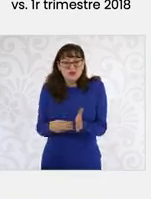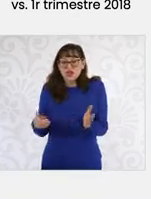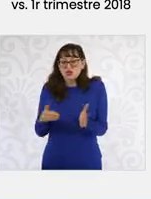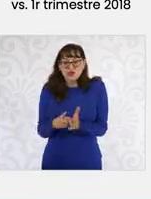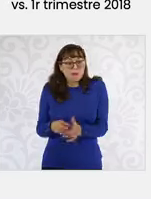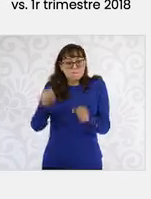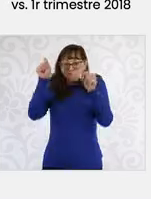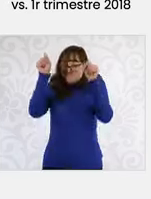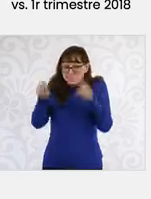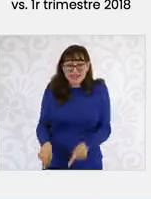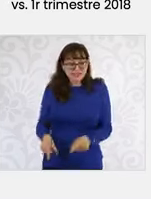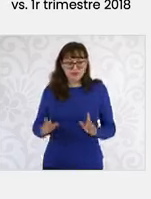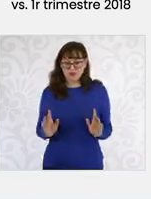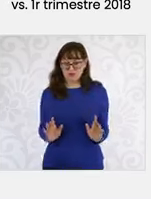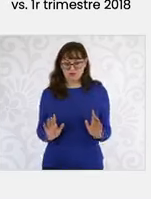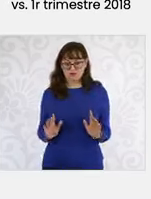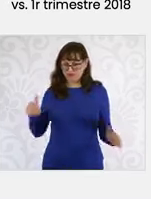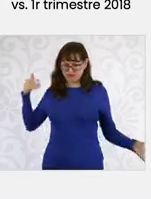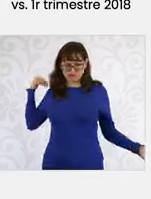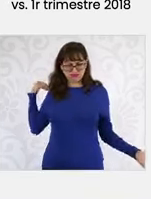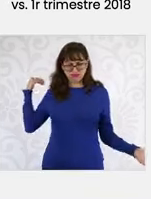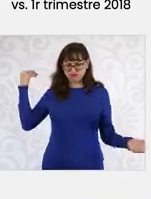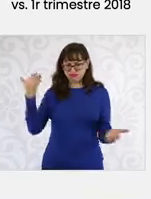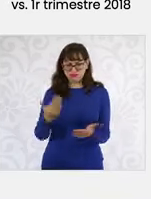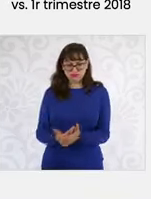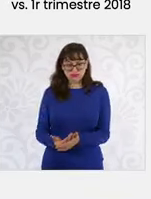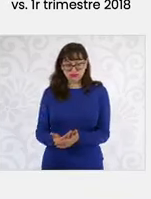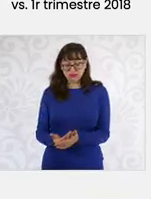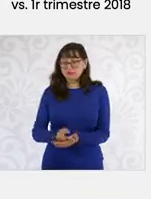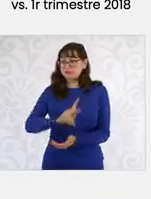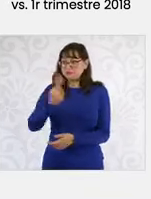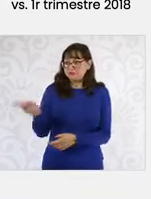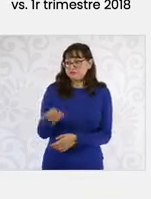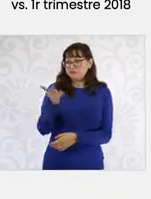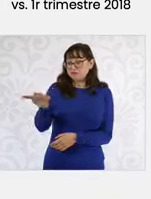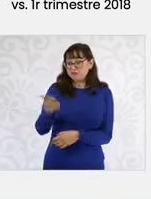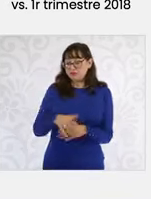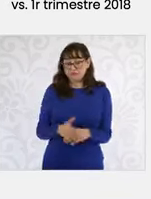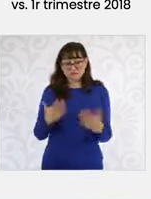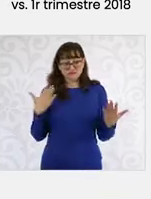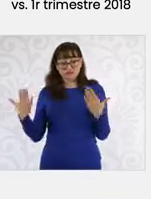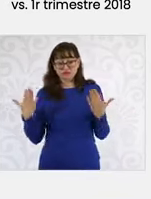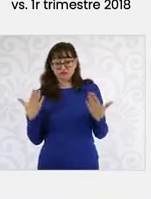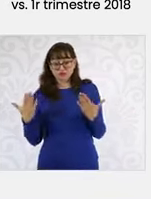con la misma metodología. Entonces, en el 18,